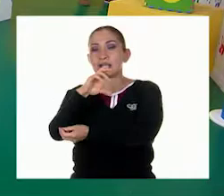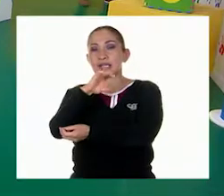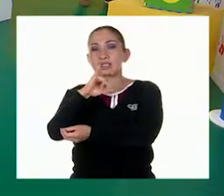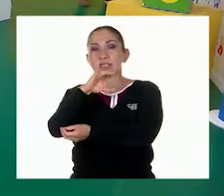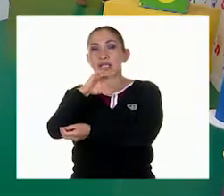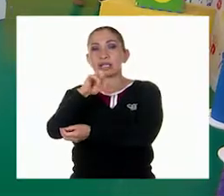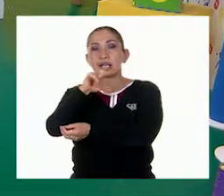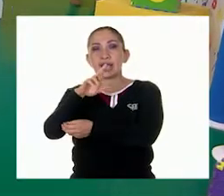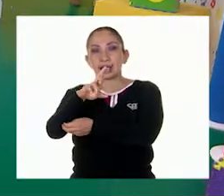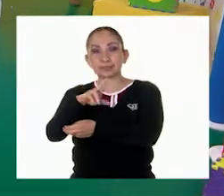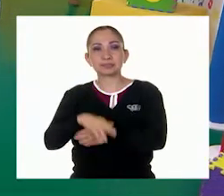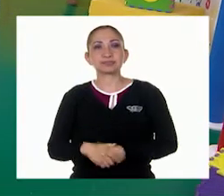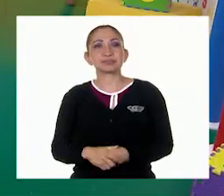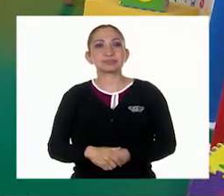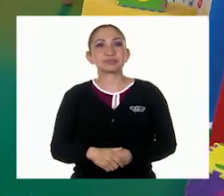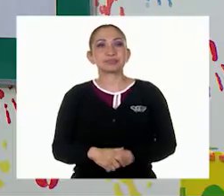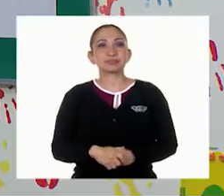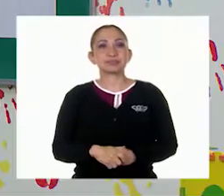reciclar.